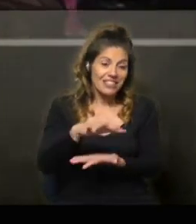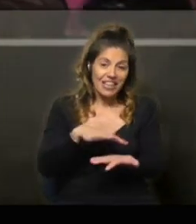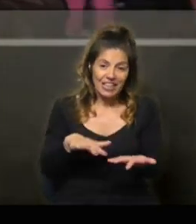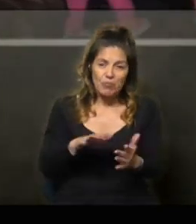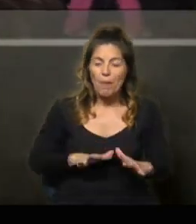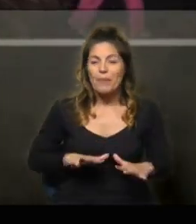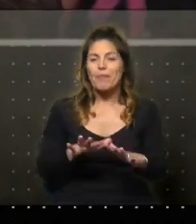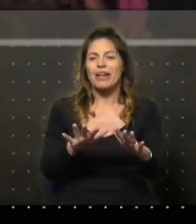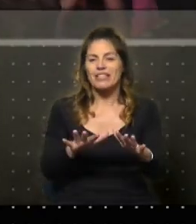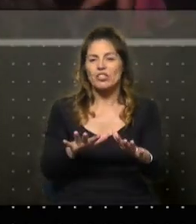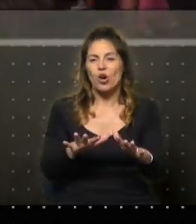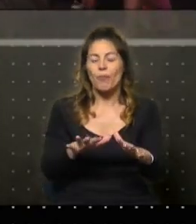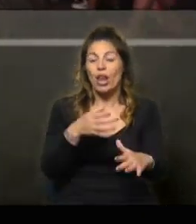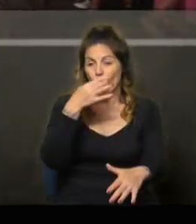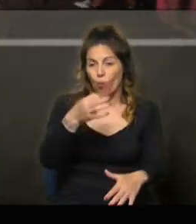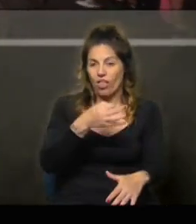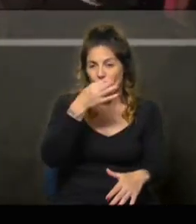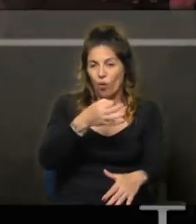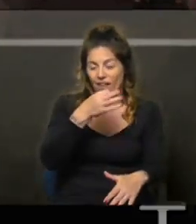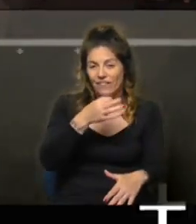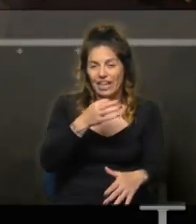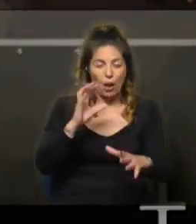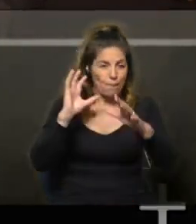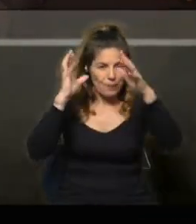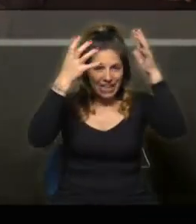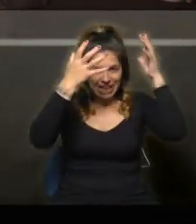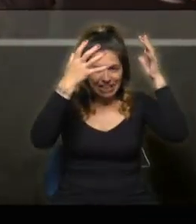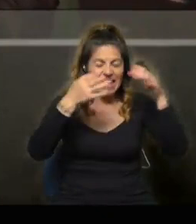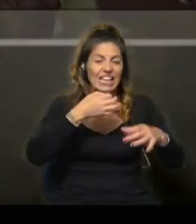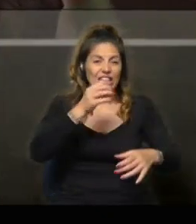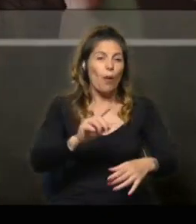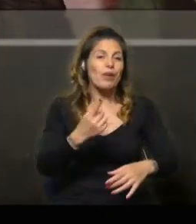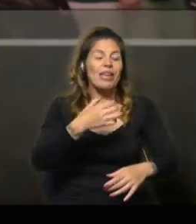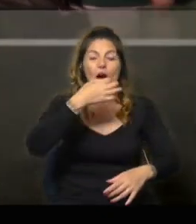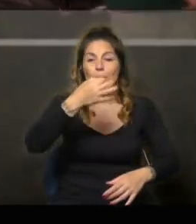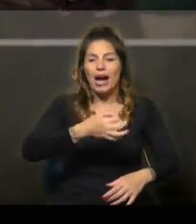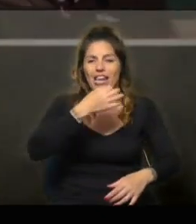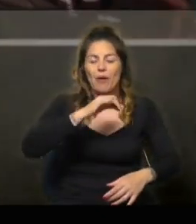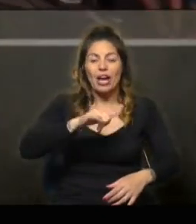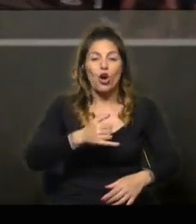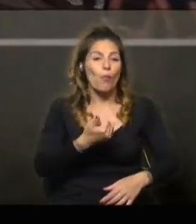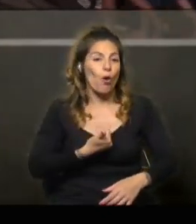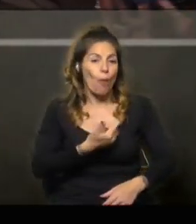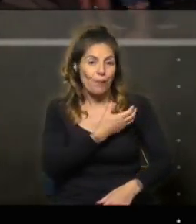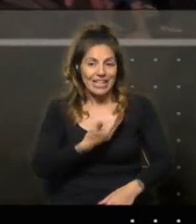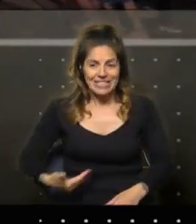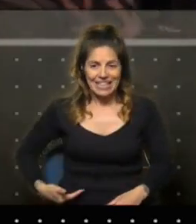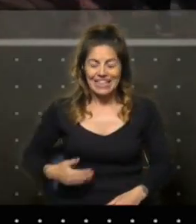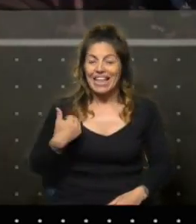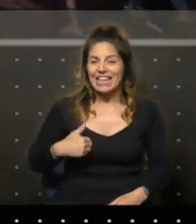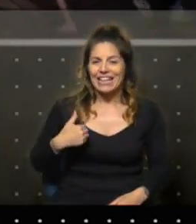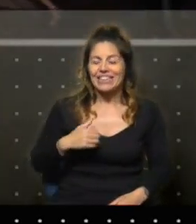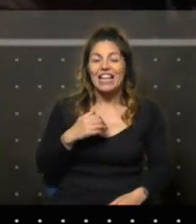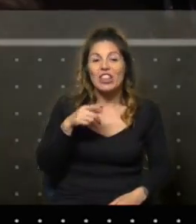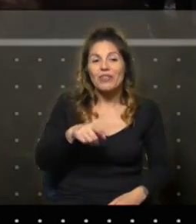de preparación se ve para cuando hable efectivamente Javier m y diga sus primeras palabras ya como presidente de la Argentina que debe ser me